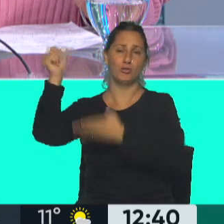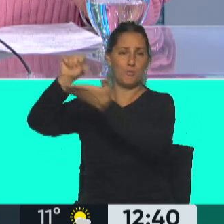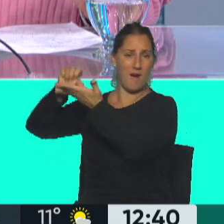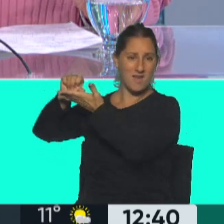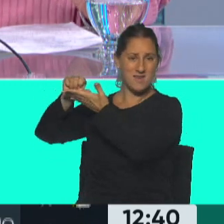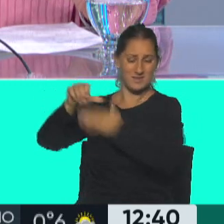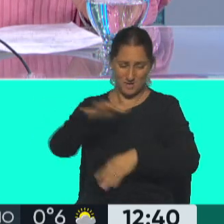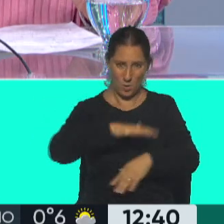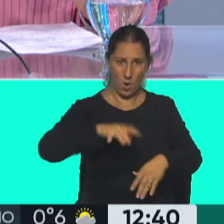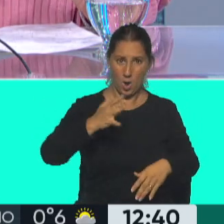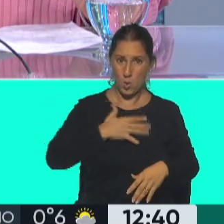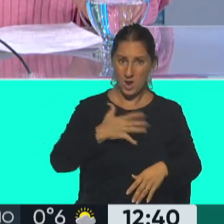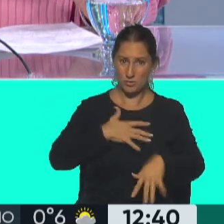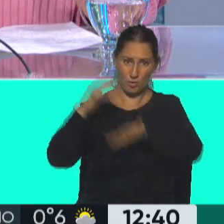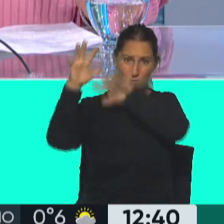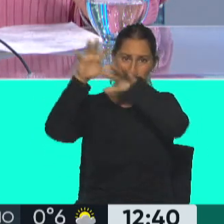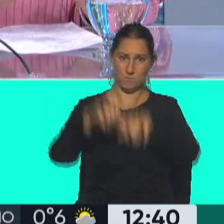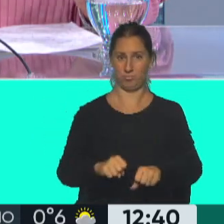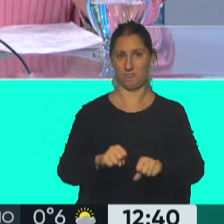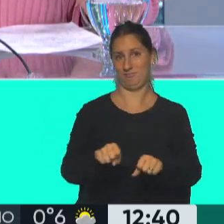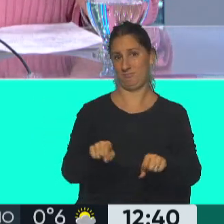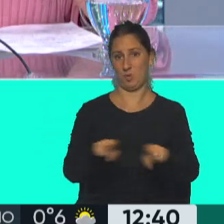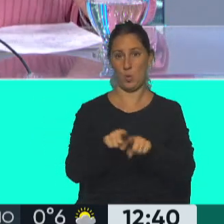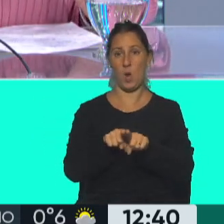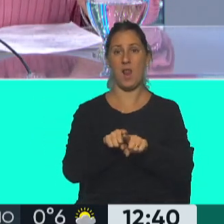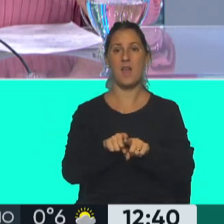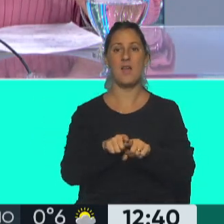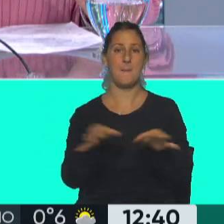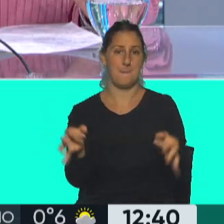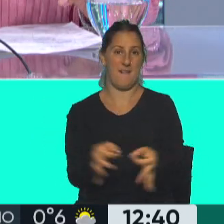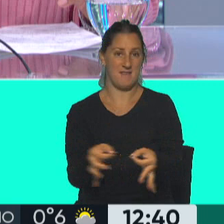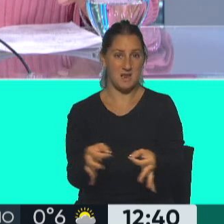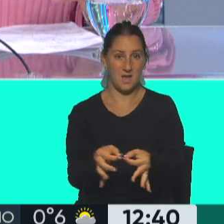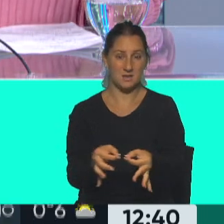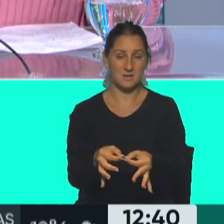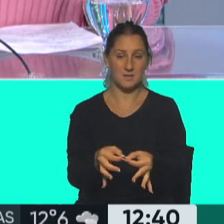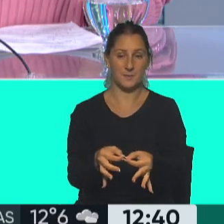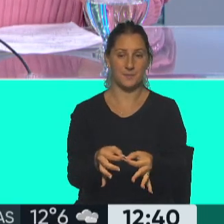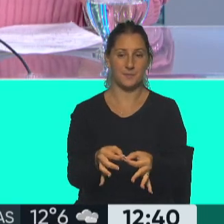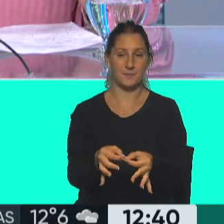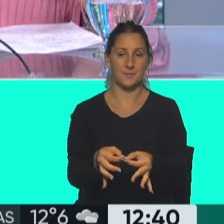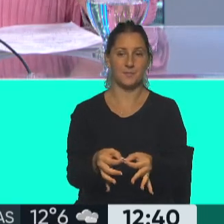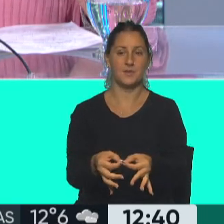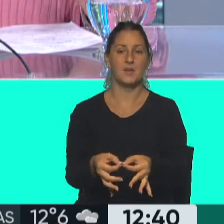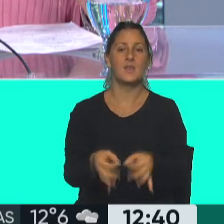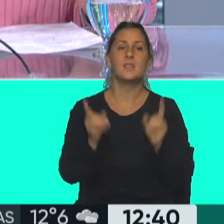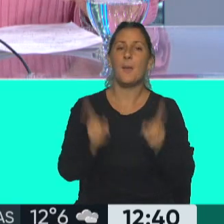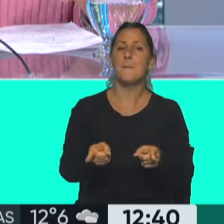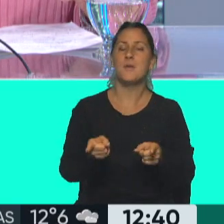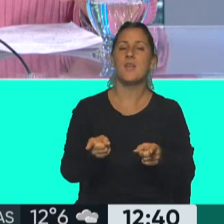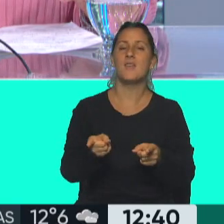apropiarse de algo nuestro como las hermanitas perdidas las malvinas y como internamente también